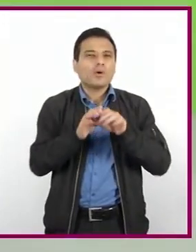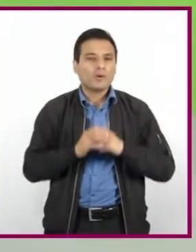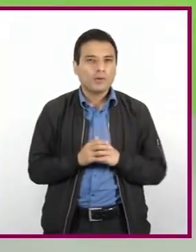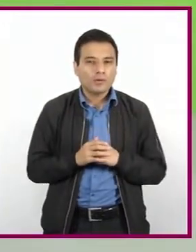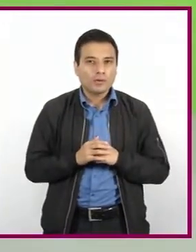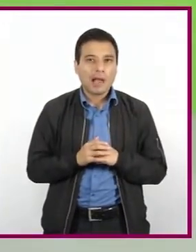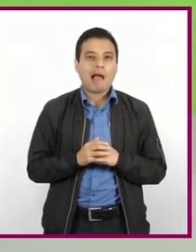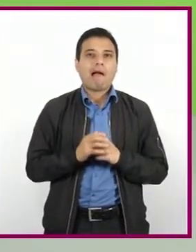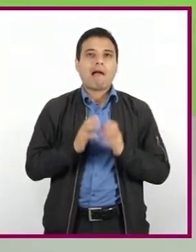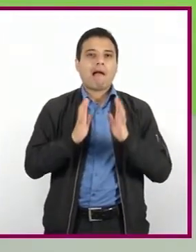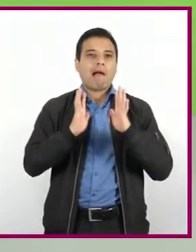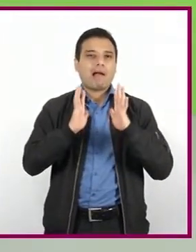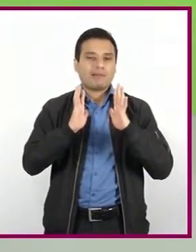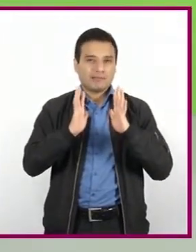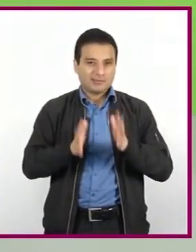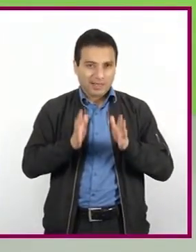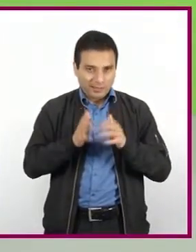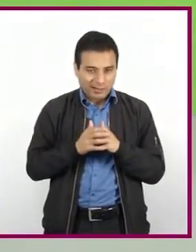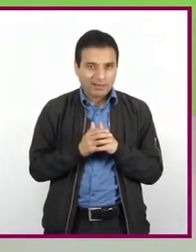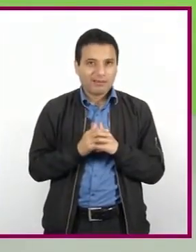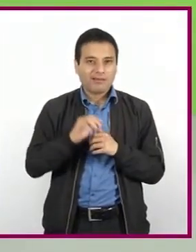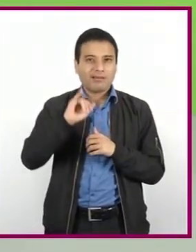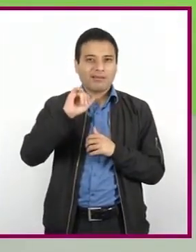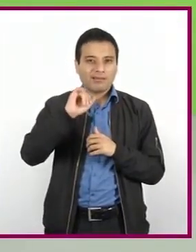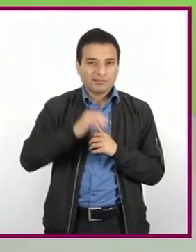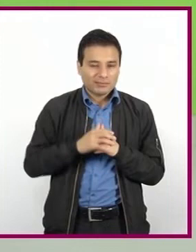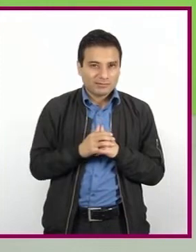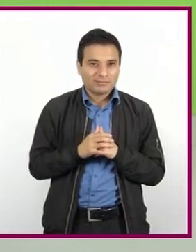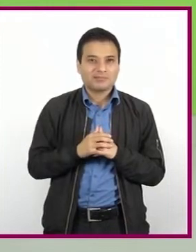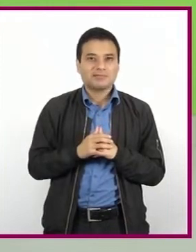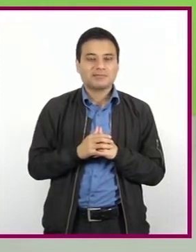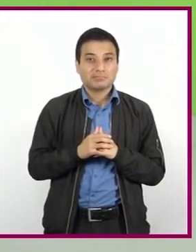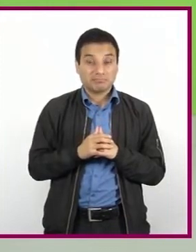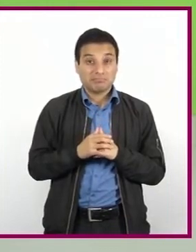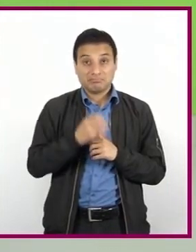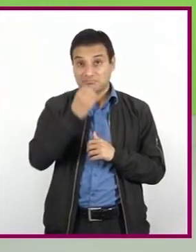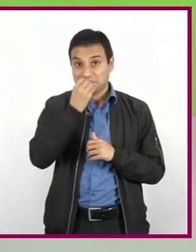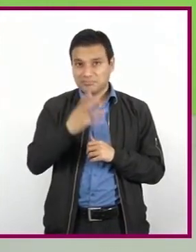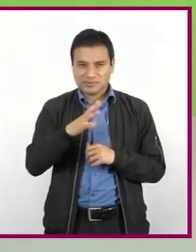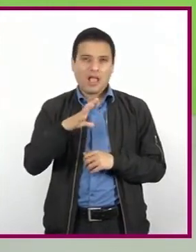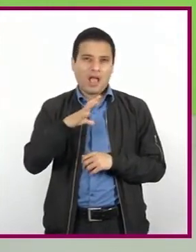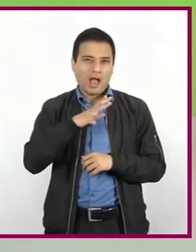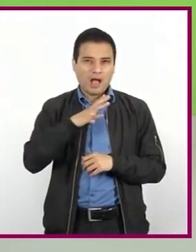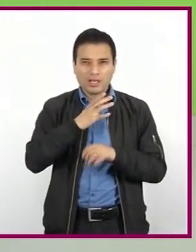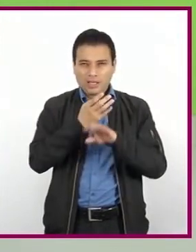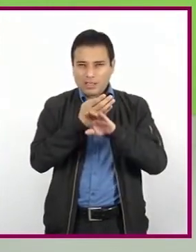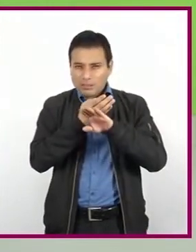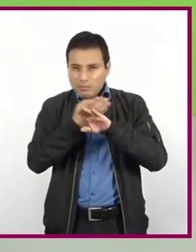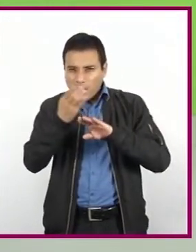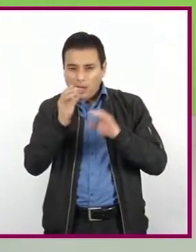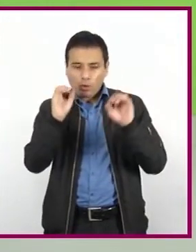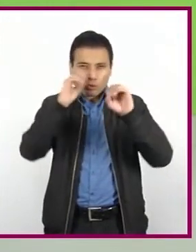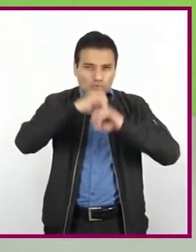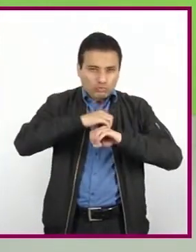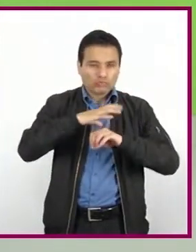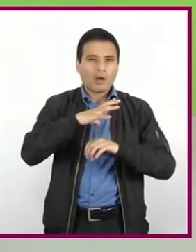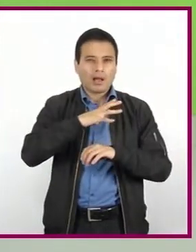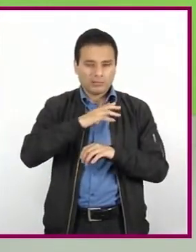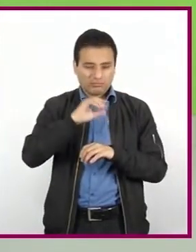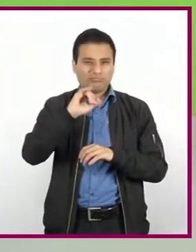Podemos observar que el vaso se proyecta sobre la hoja de papel y que hay zonas claras y oscuras. Tienes mucha